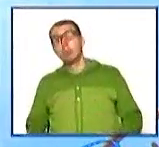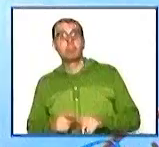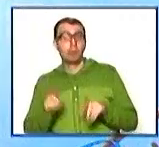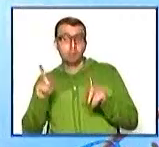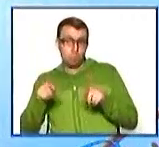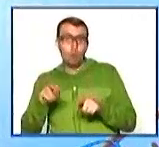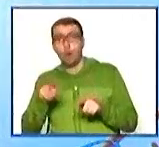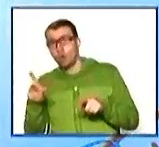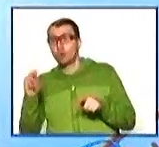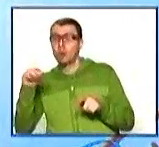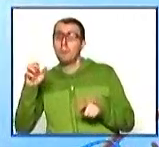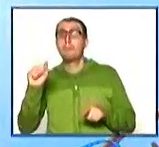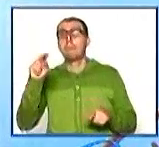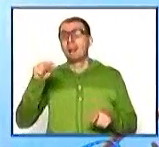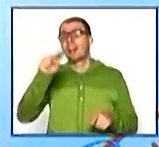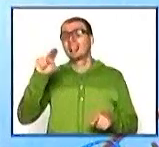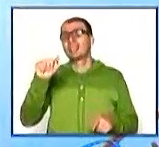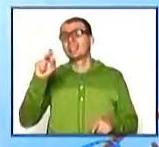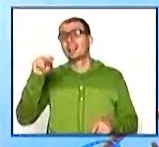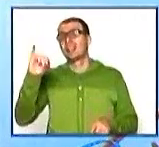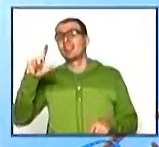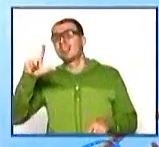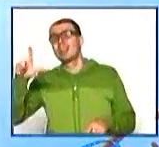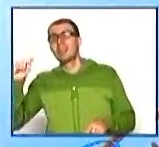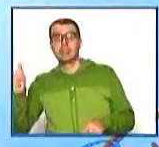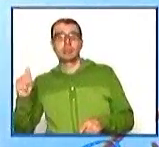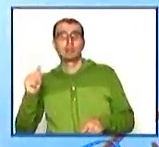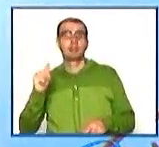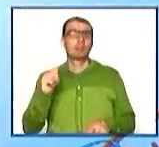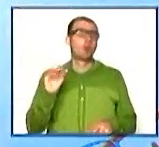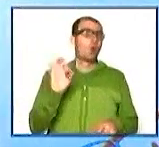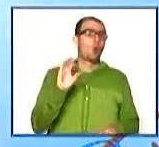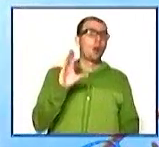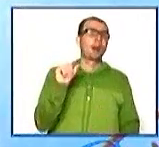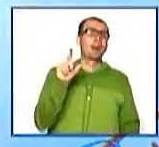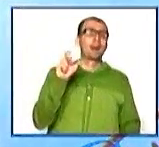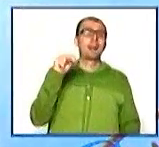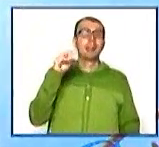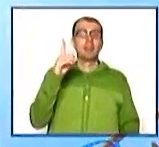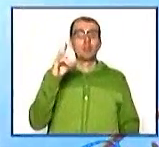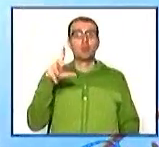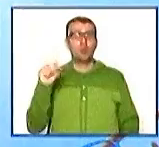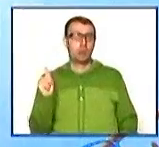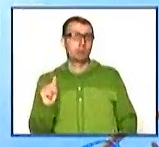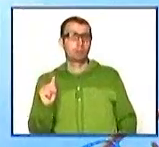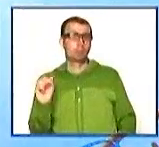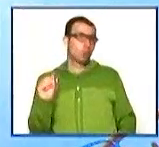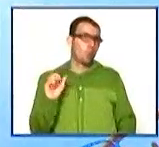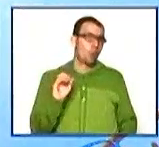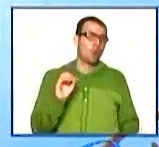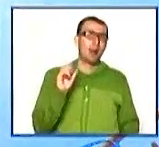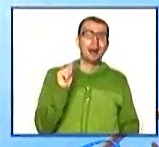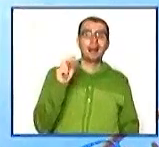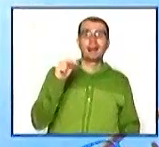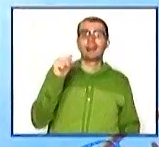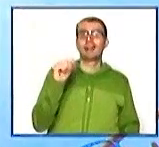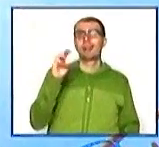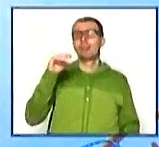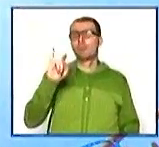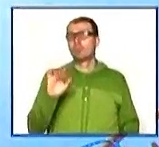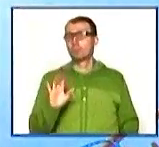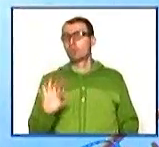con caléndula, con anamú, con sábila, con linaza. ¿Sí? Con cualquiera de estas se puede hacer los enemas